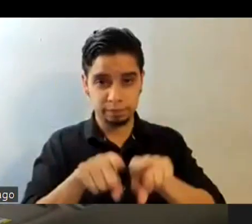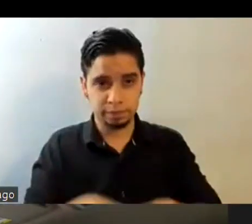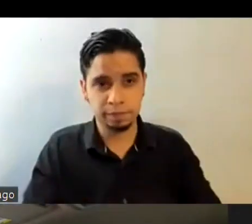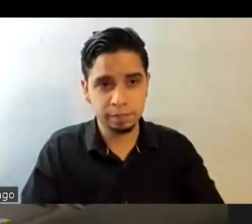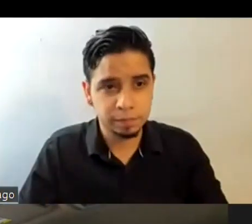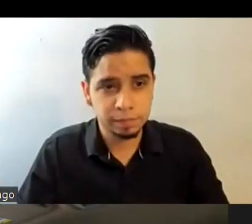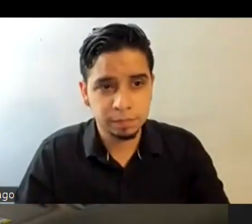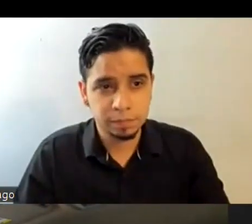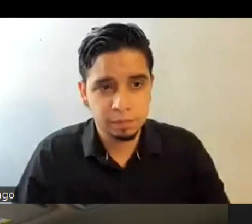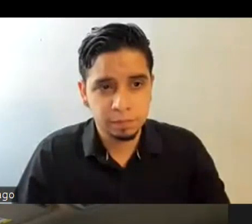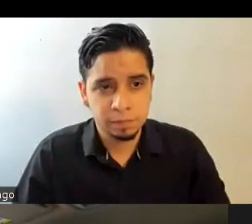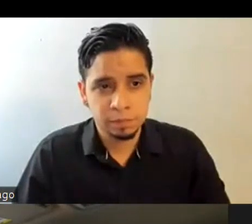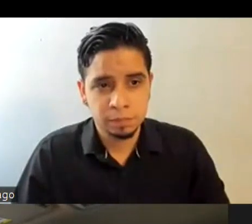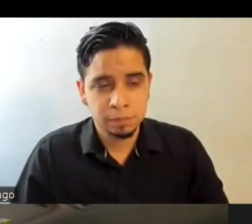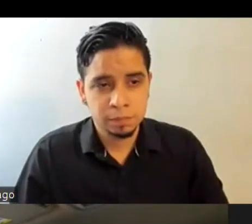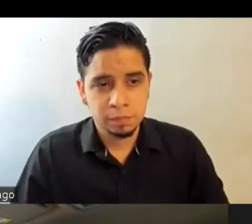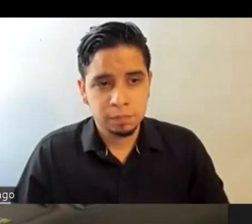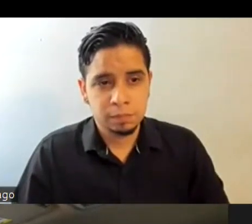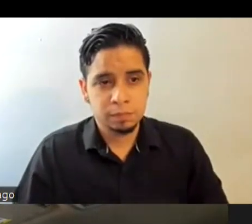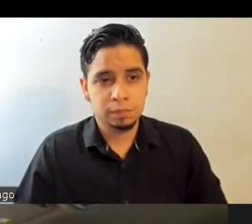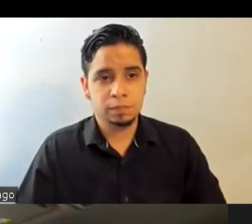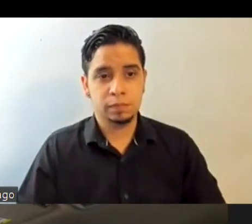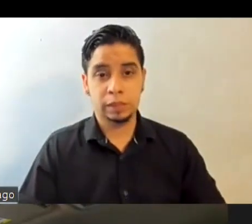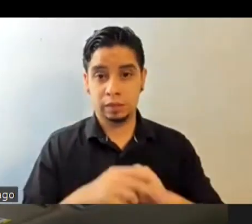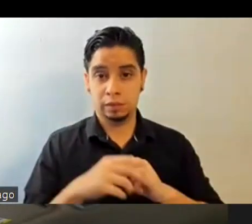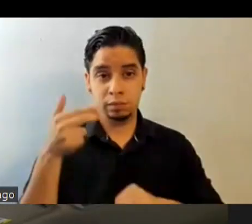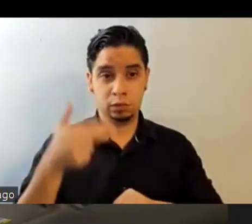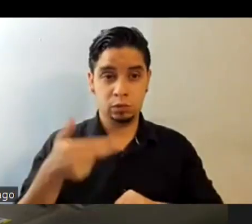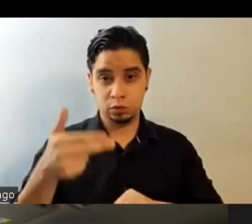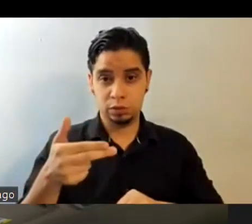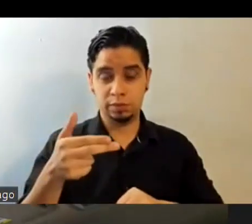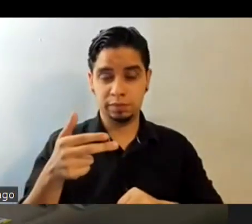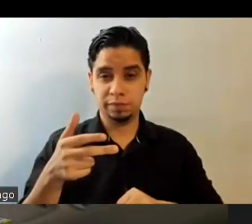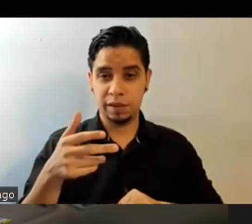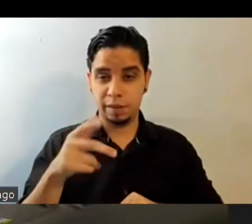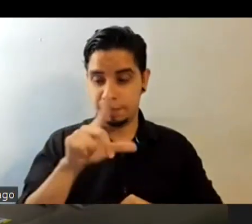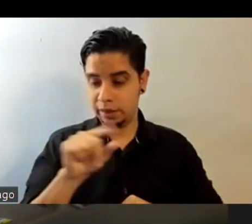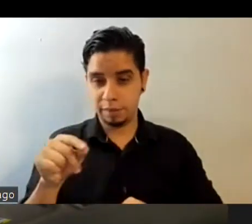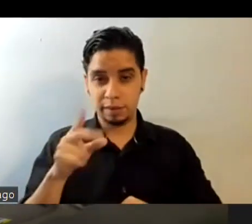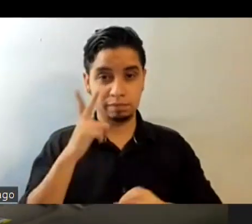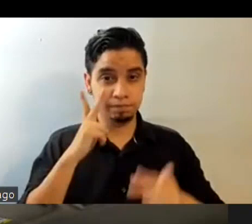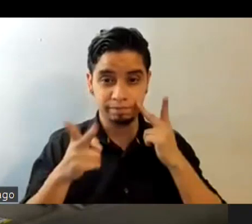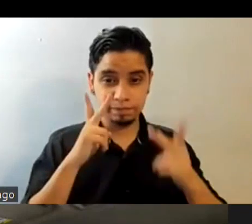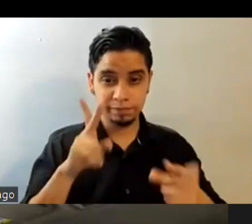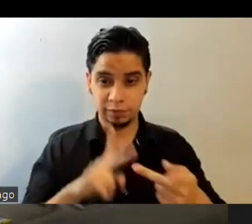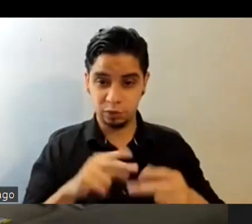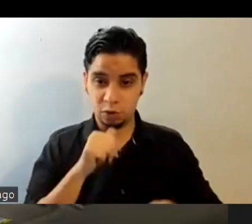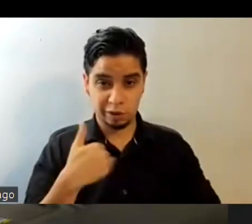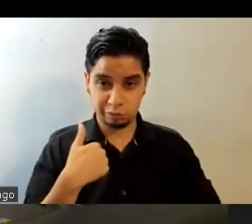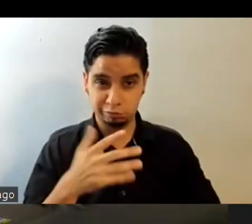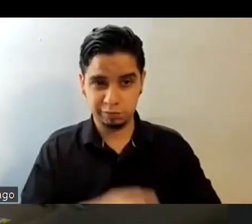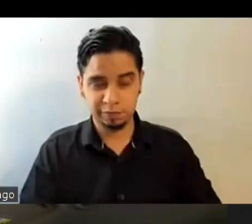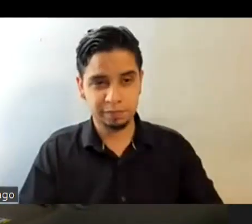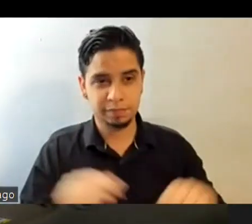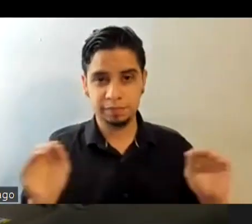o sea, la situación de la que yo no la tengo, la visión perfecta. Y yo tampoco. O sea, yo creo que aquí